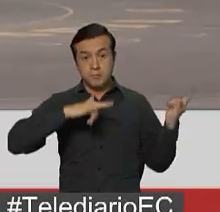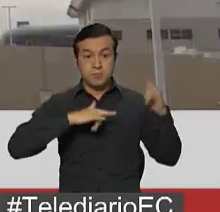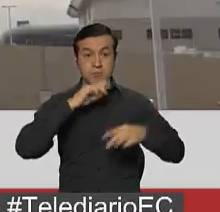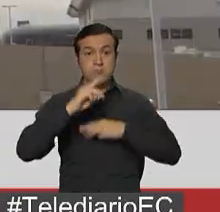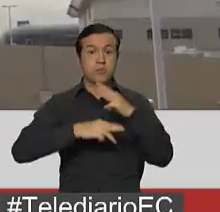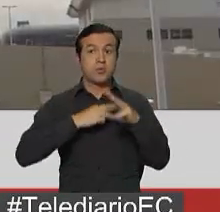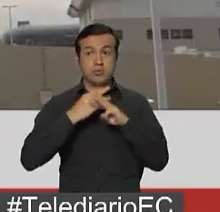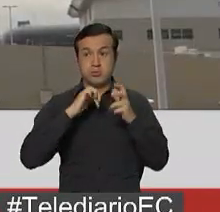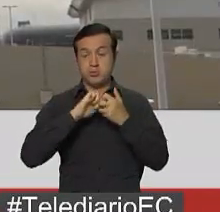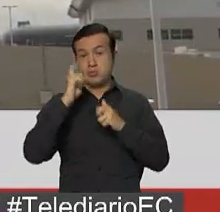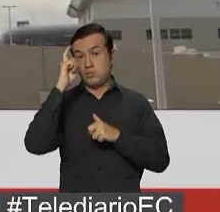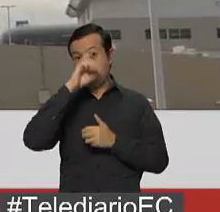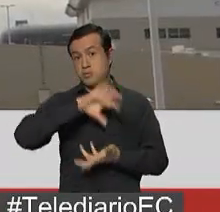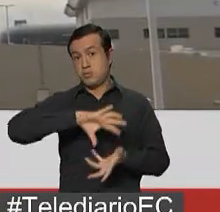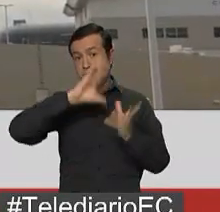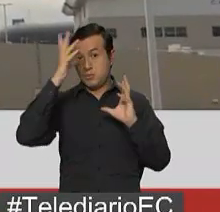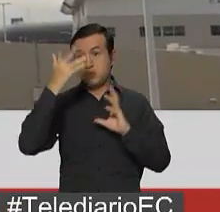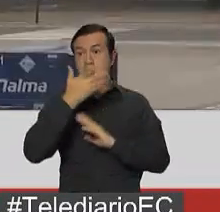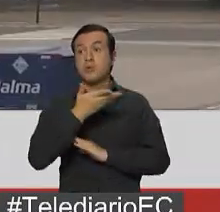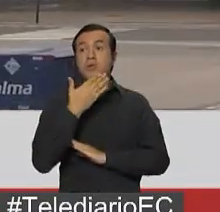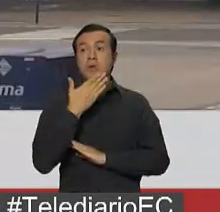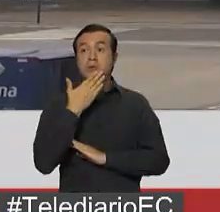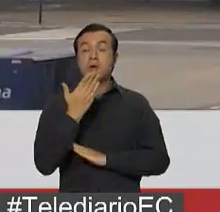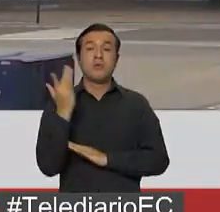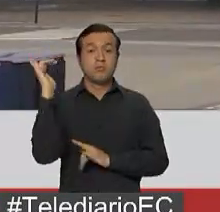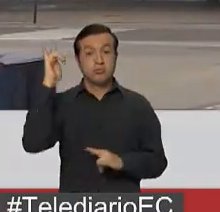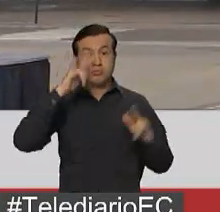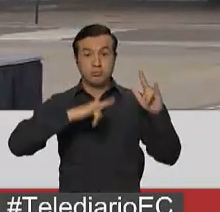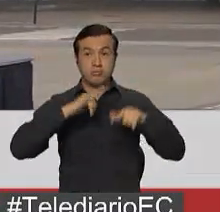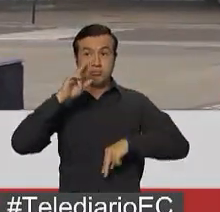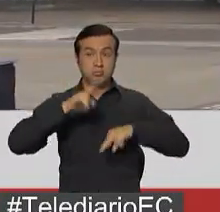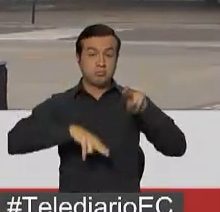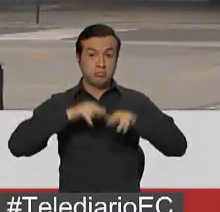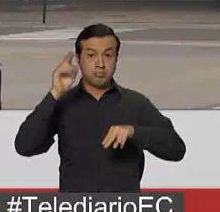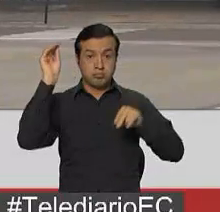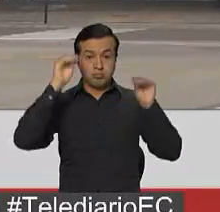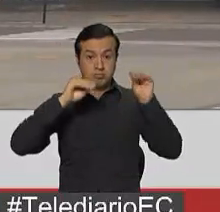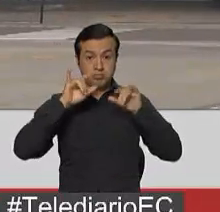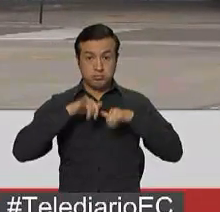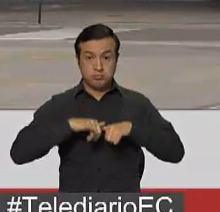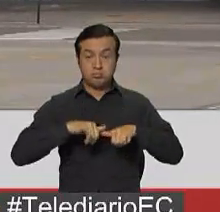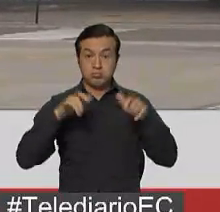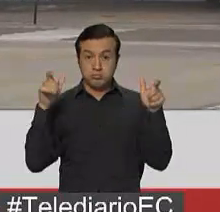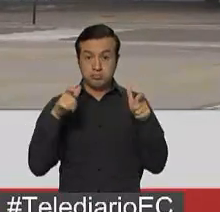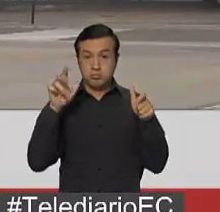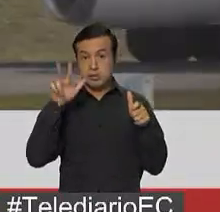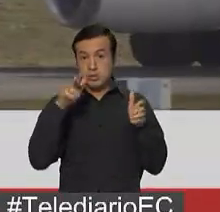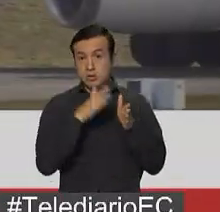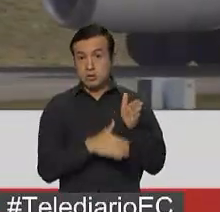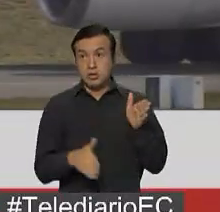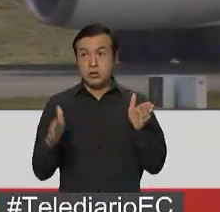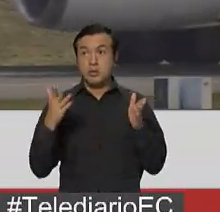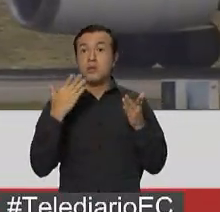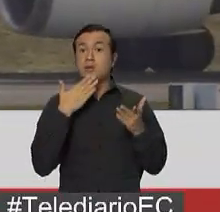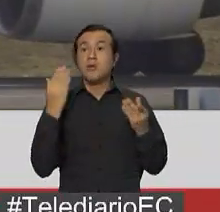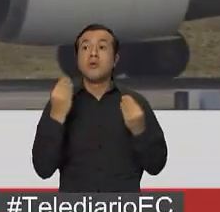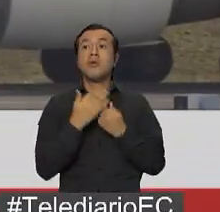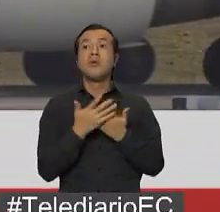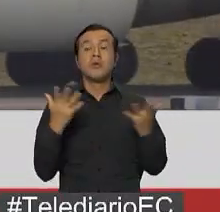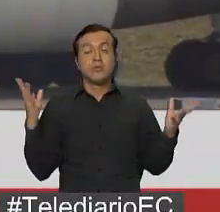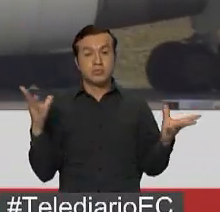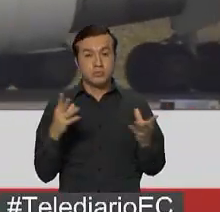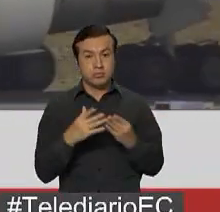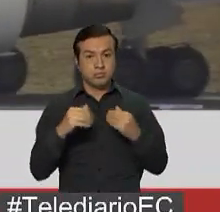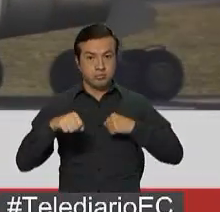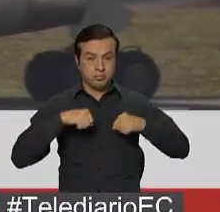el mundo está a punto de colapsar esto incluye aerolíneas y constructores de aviones los que durante estos tres meses casi que han suspendido en totalidad